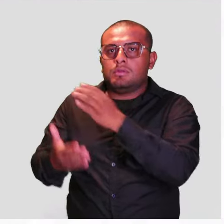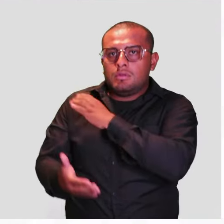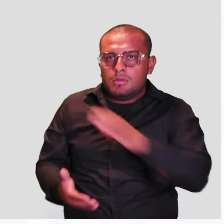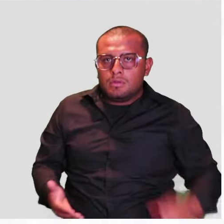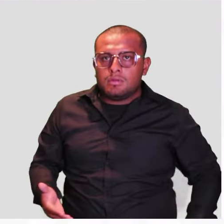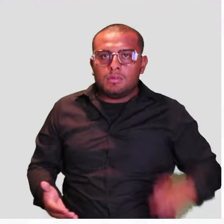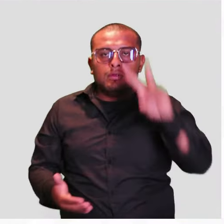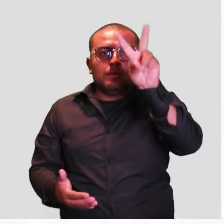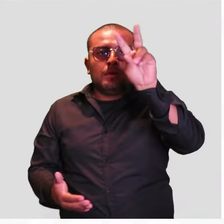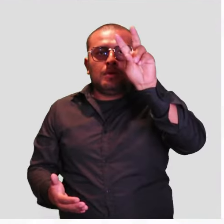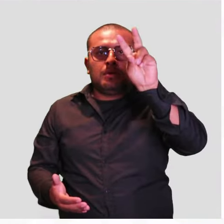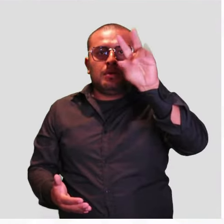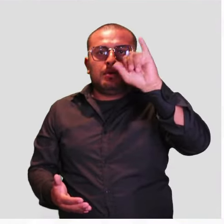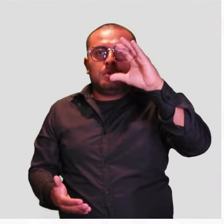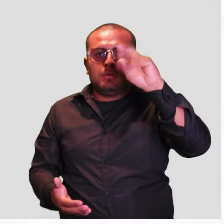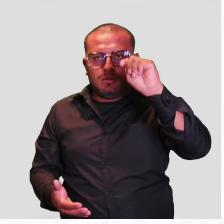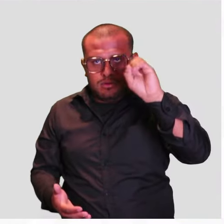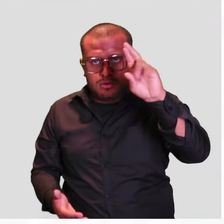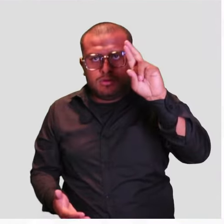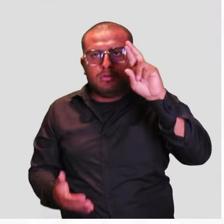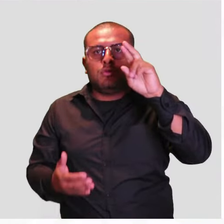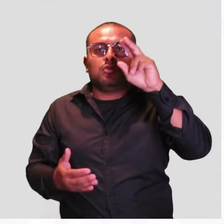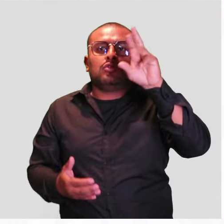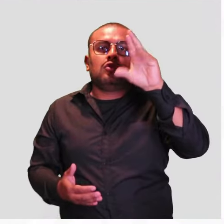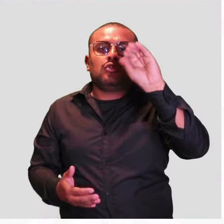Víctor Rocha. Candidato, le restan